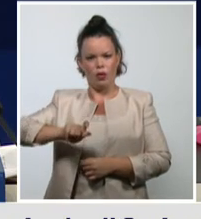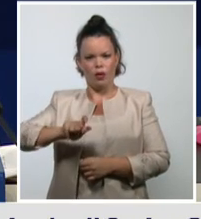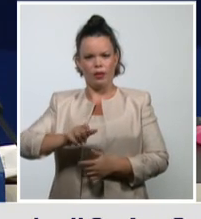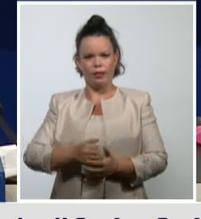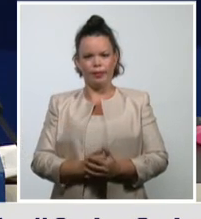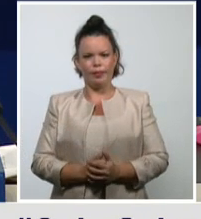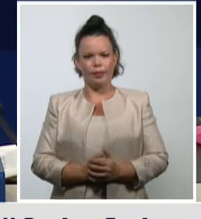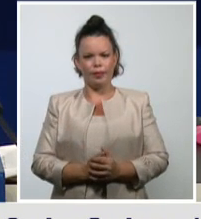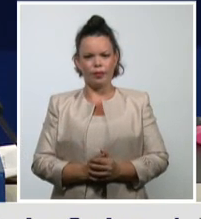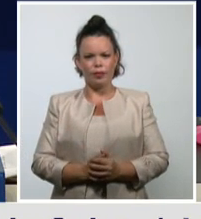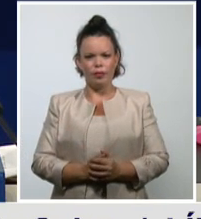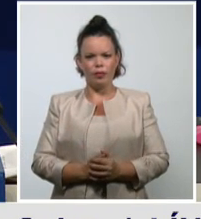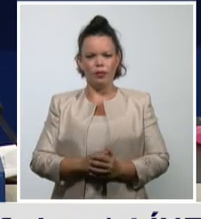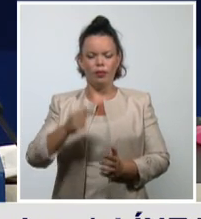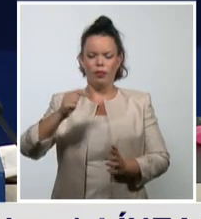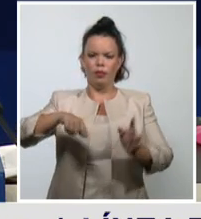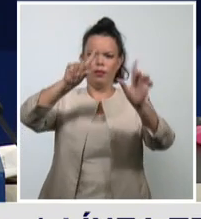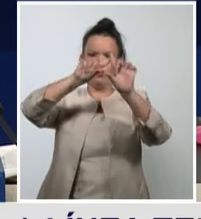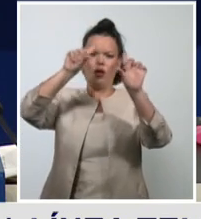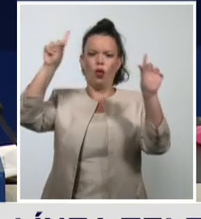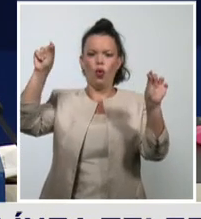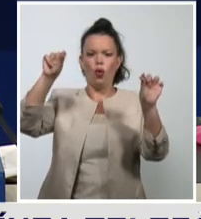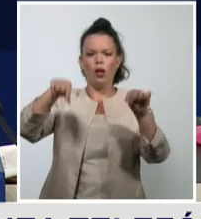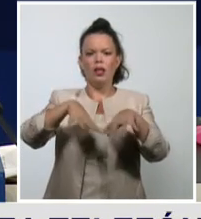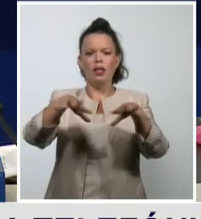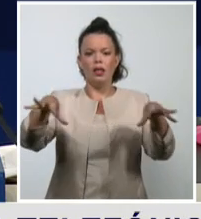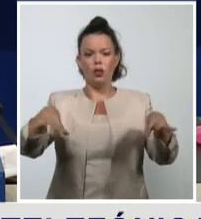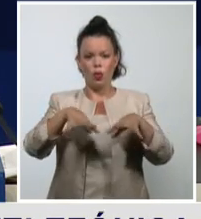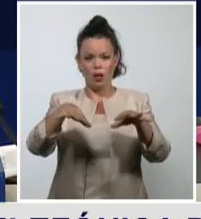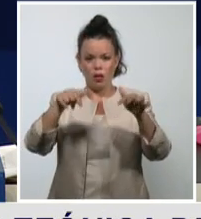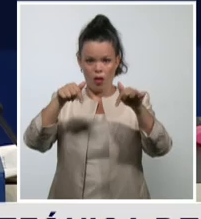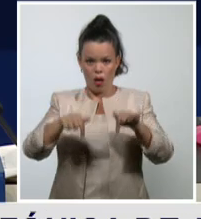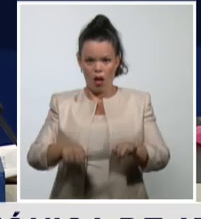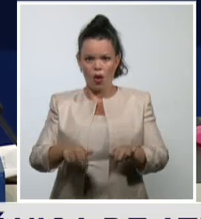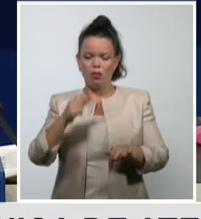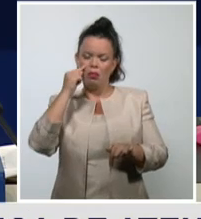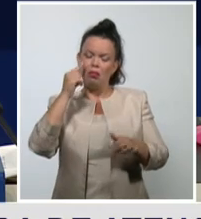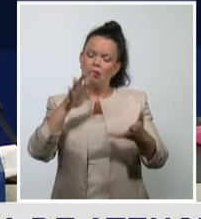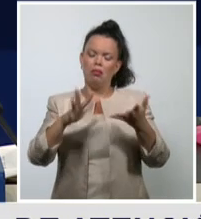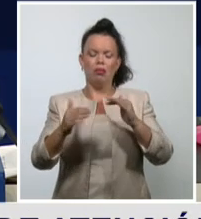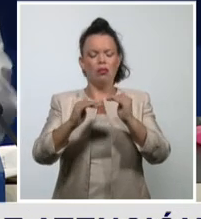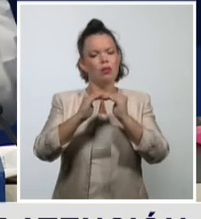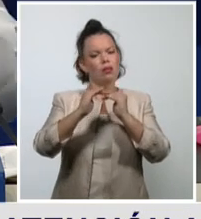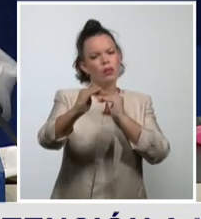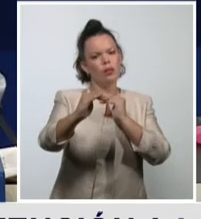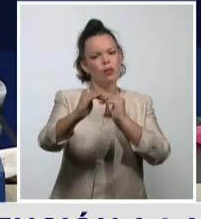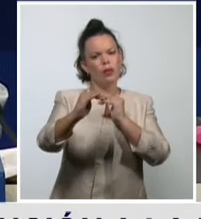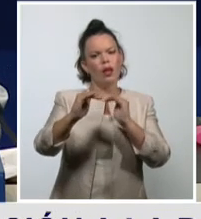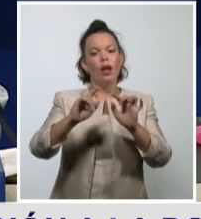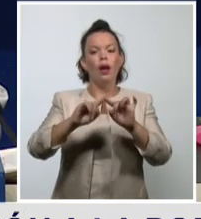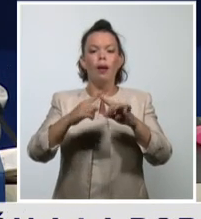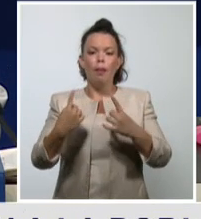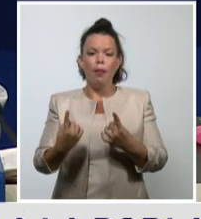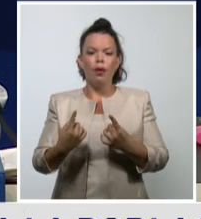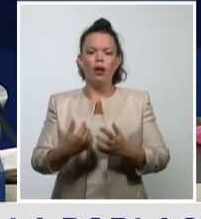En nuestro país la situación en estos momentos similar desde el punto de vista de la presencia